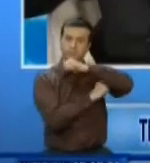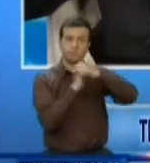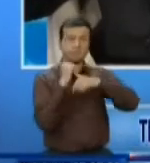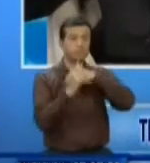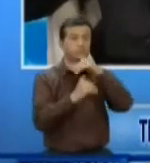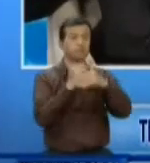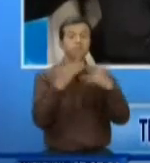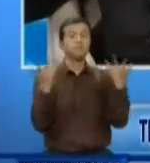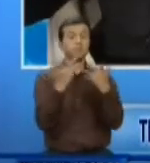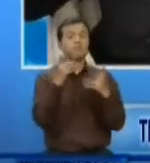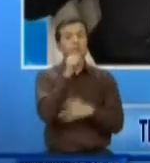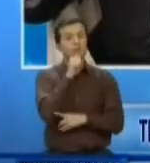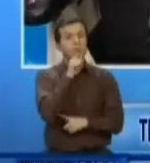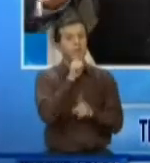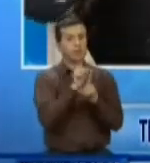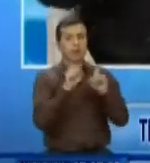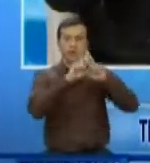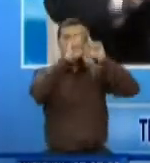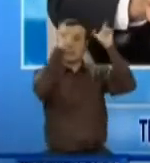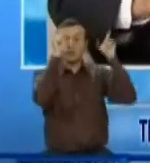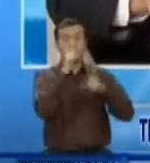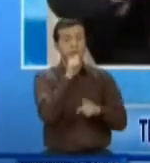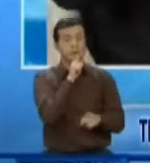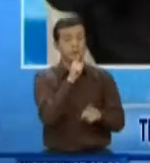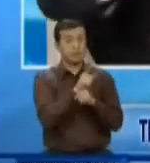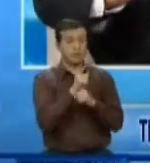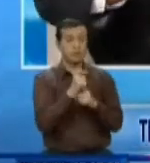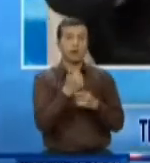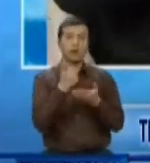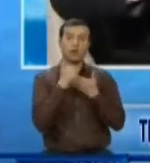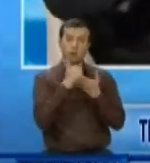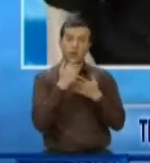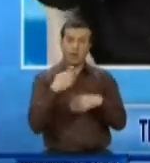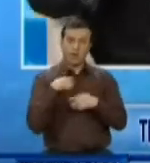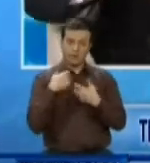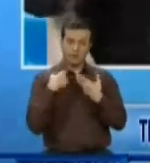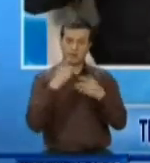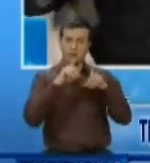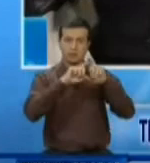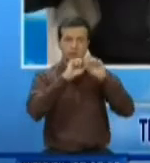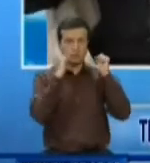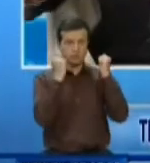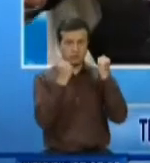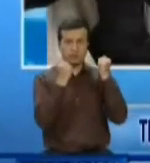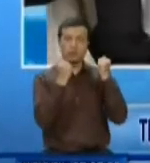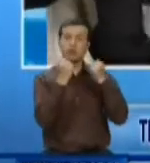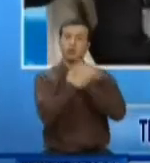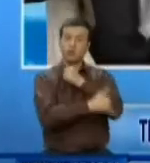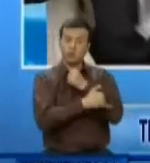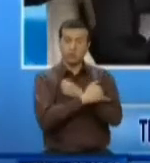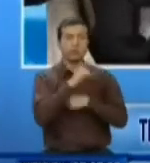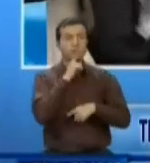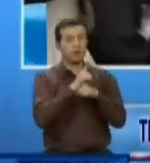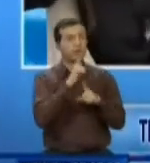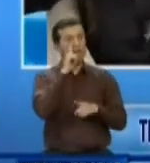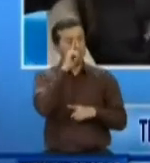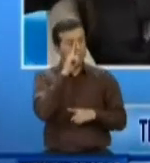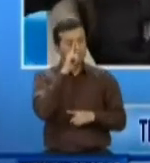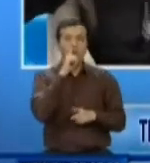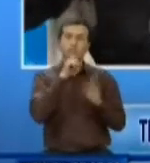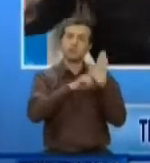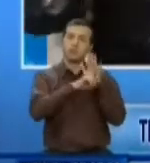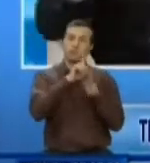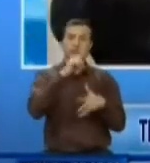tiempo es la privada la inversión pública para garantizar un estado y lo social y la inversión privada para generar empleo desarrollo